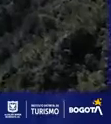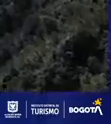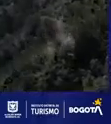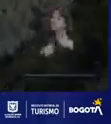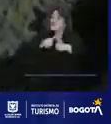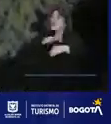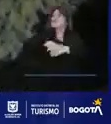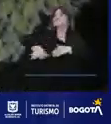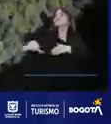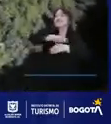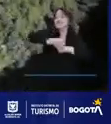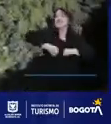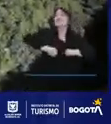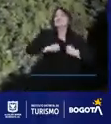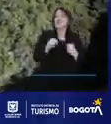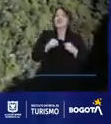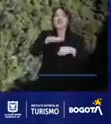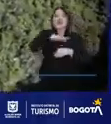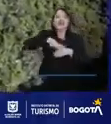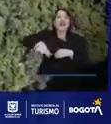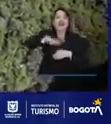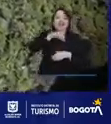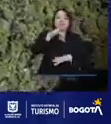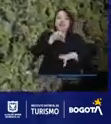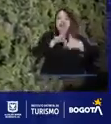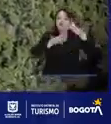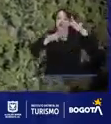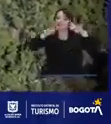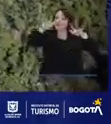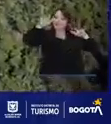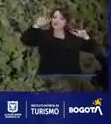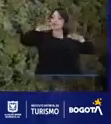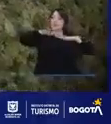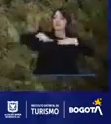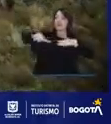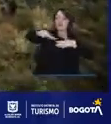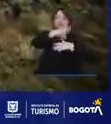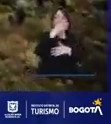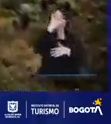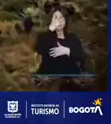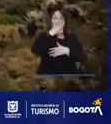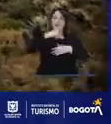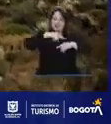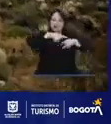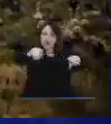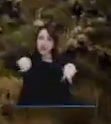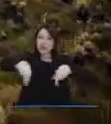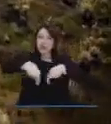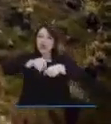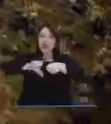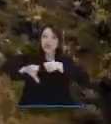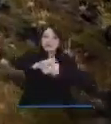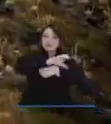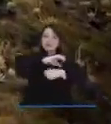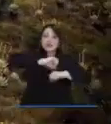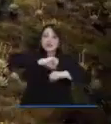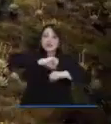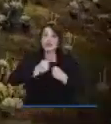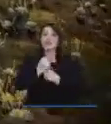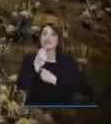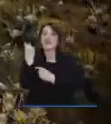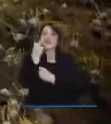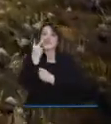En Bogotá hay espacios que brillan con una magia especial. Lugares donde la ciudad despliega sus tonos y el